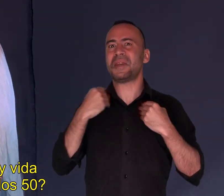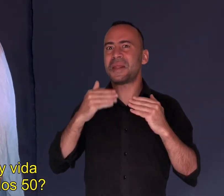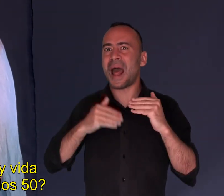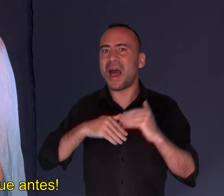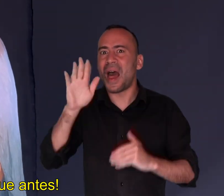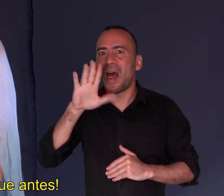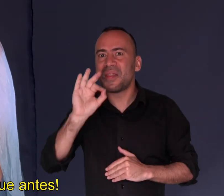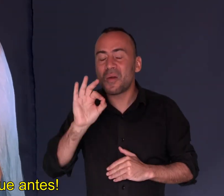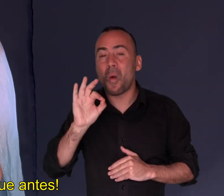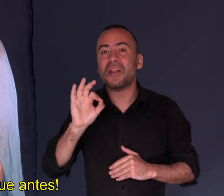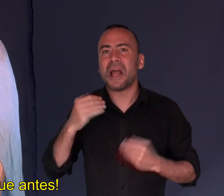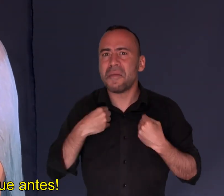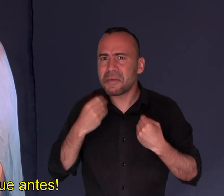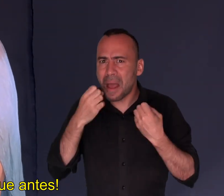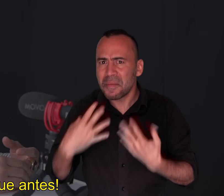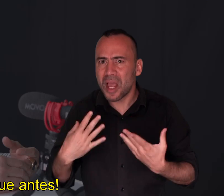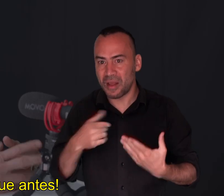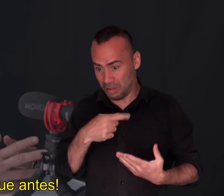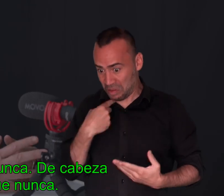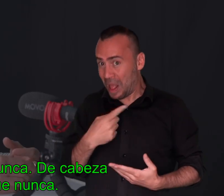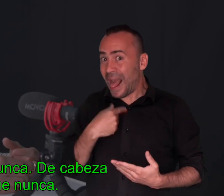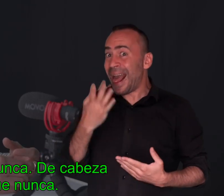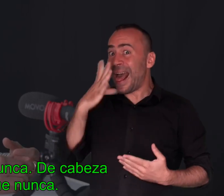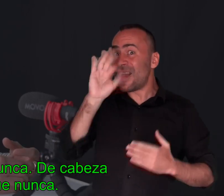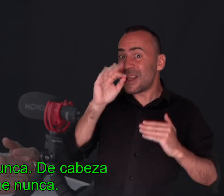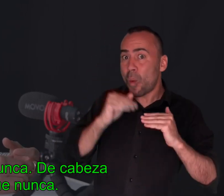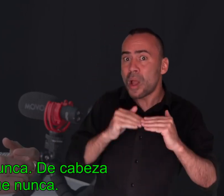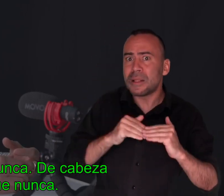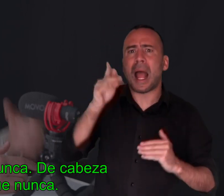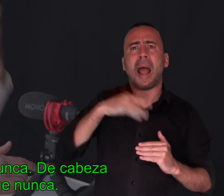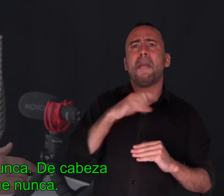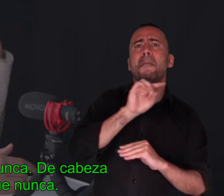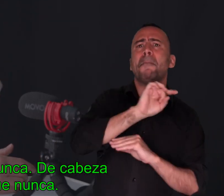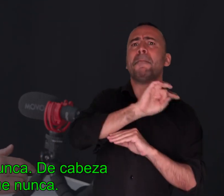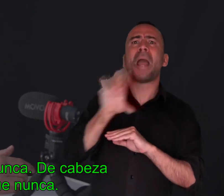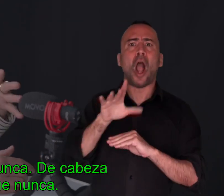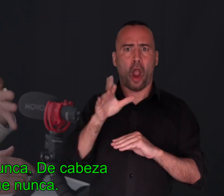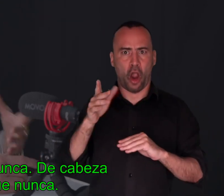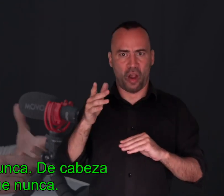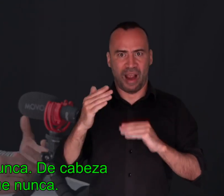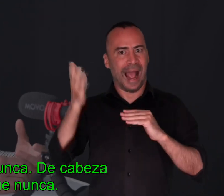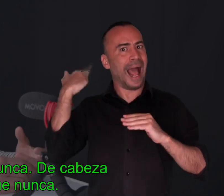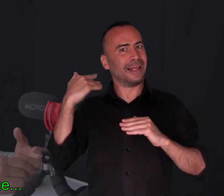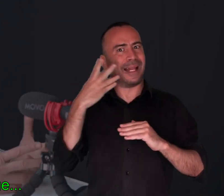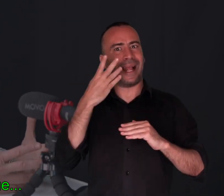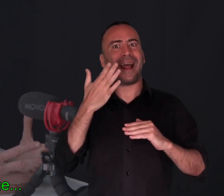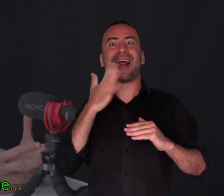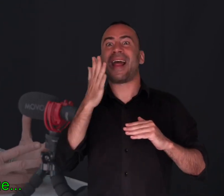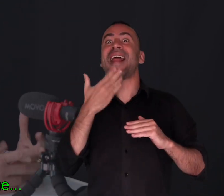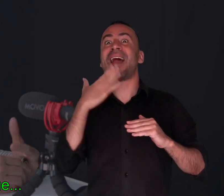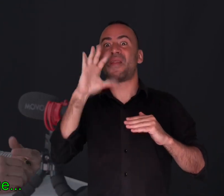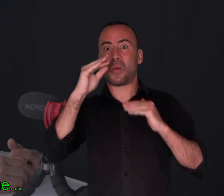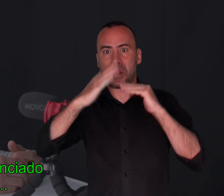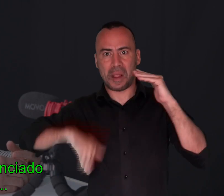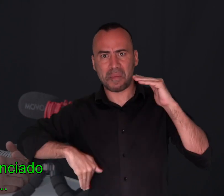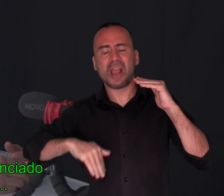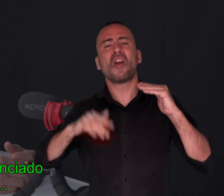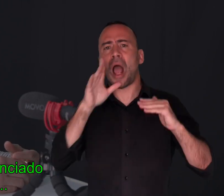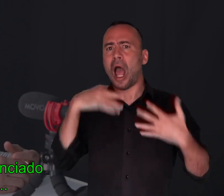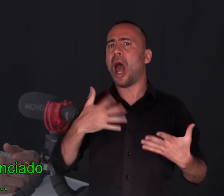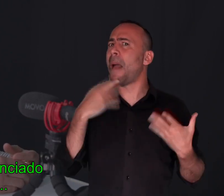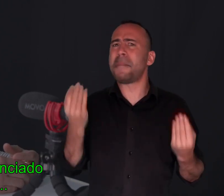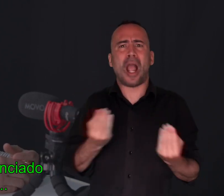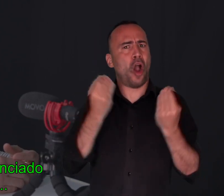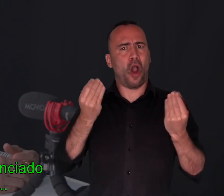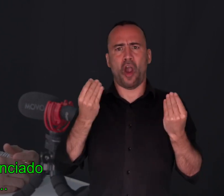Puerto 250 mucha más que antes mucha vida Yo estoy mejor que nunca eso de de cabeza estoy mejor que nunca O sea que Y si